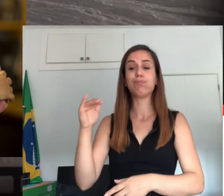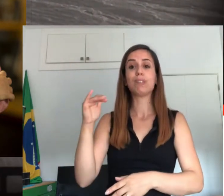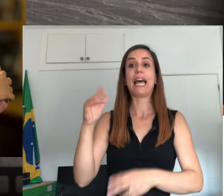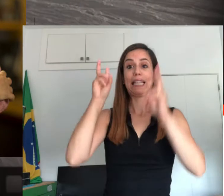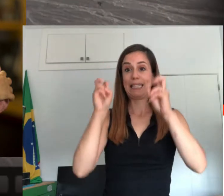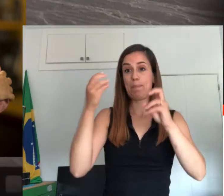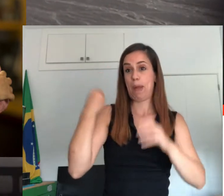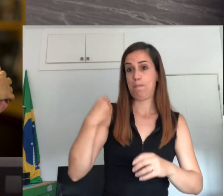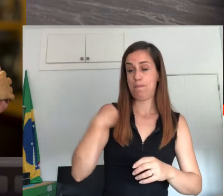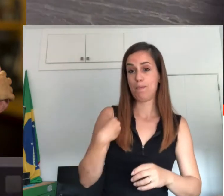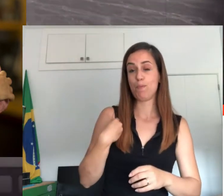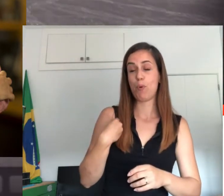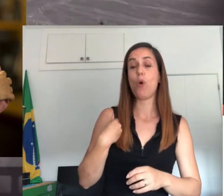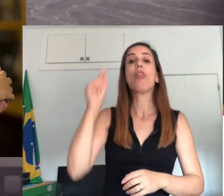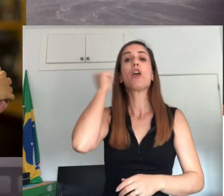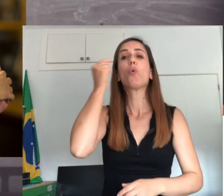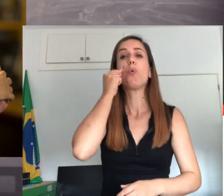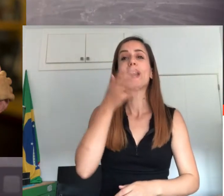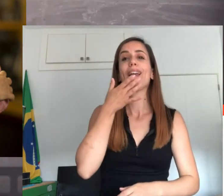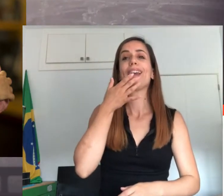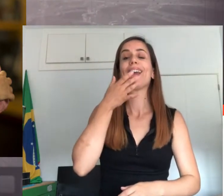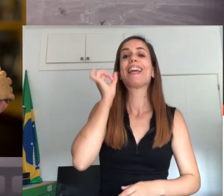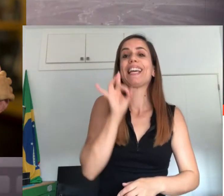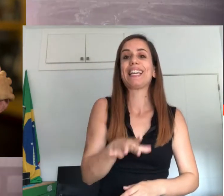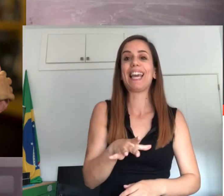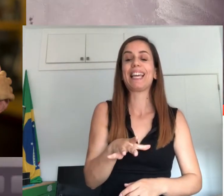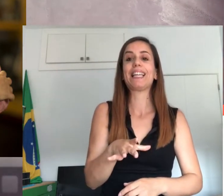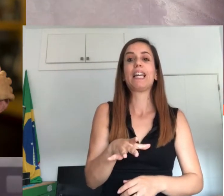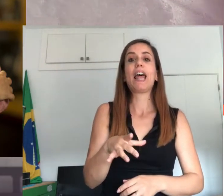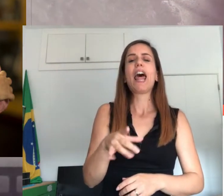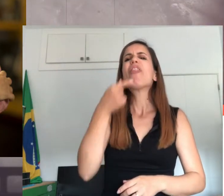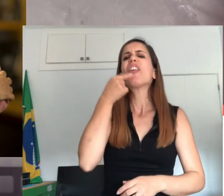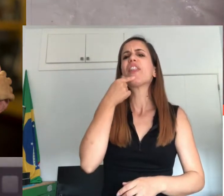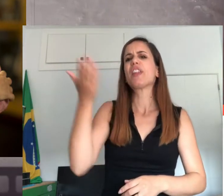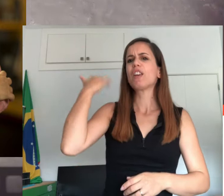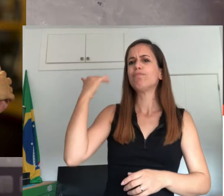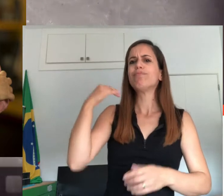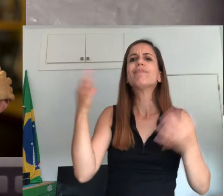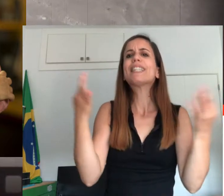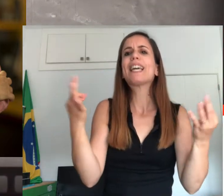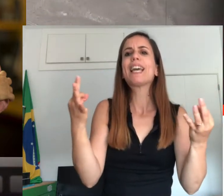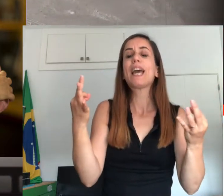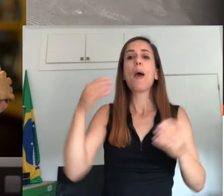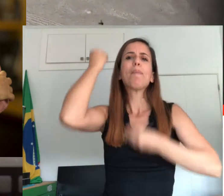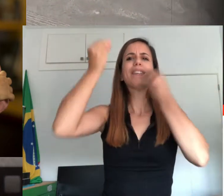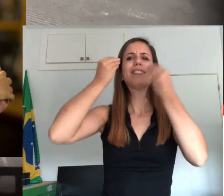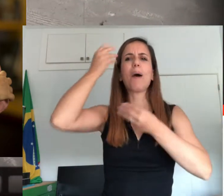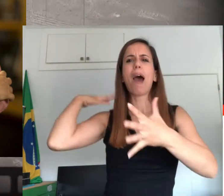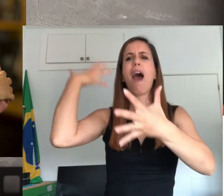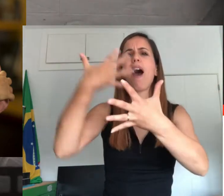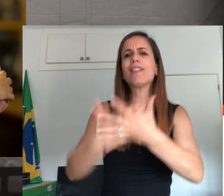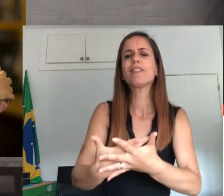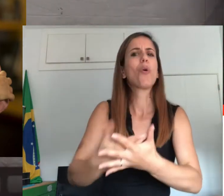las líneas de Nazca. ¿Quién las descubrió? ¿Qué se ha dicho sobre ellas? ¿Qué se pensaba hasta el momento? Y os dejo en buenas